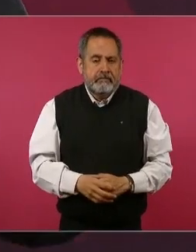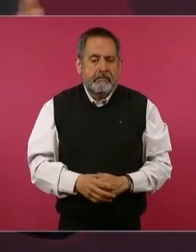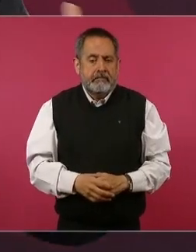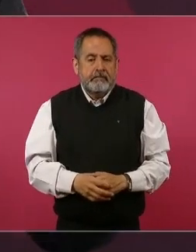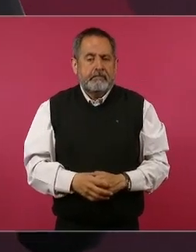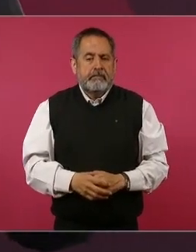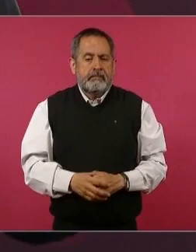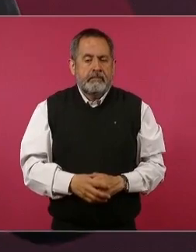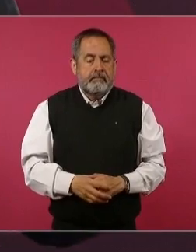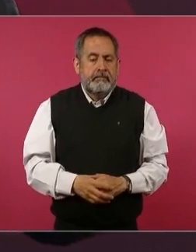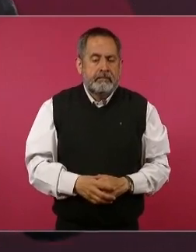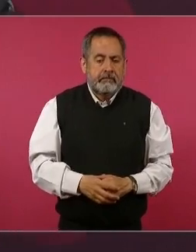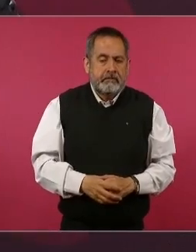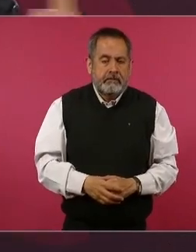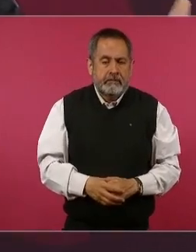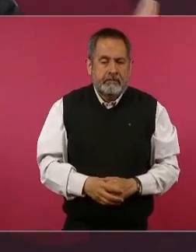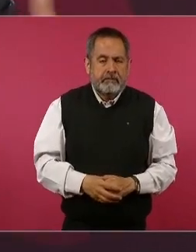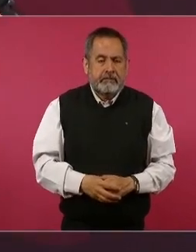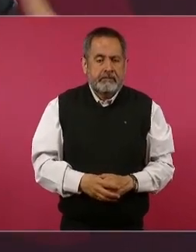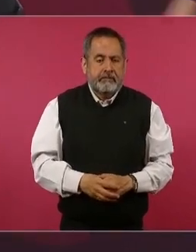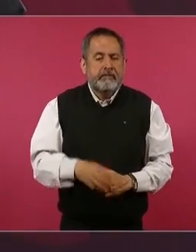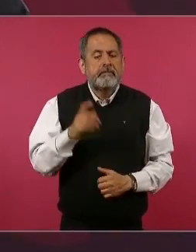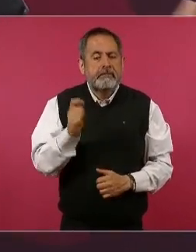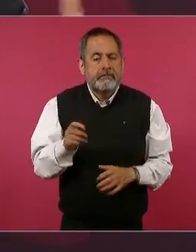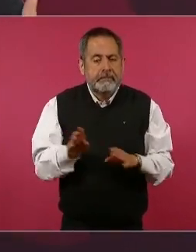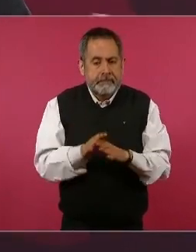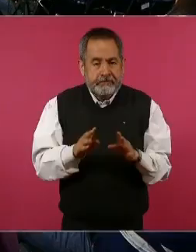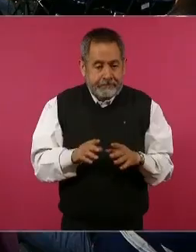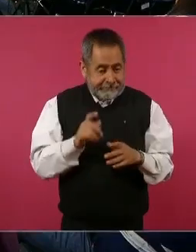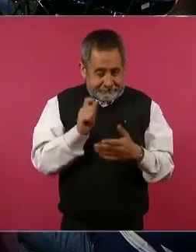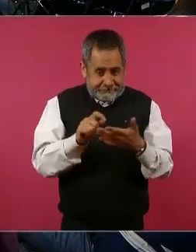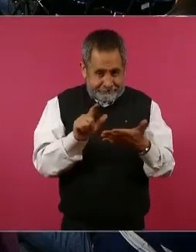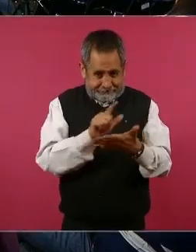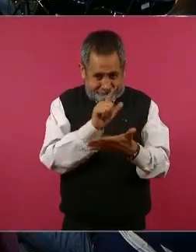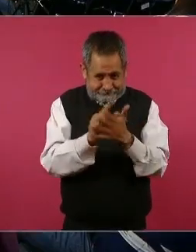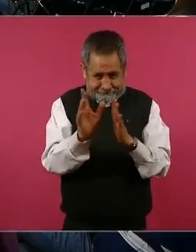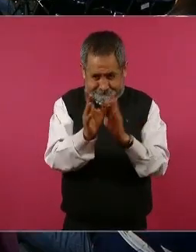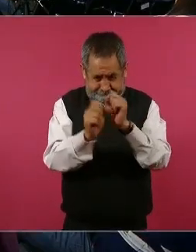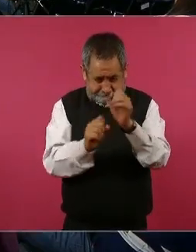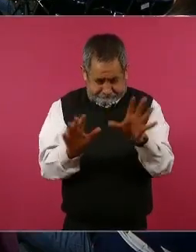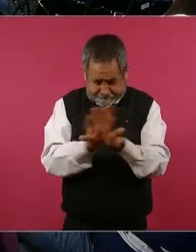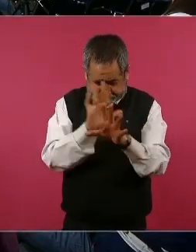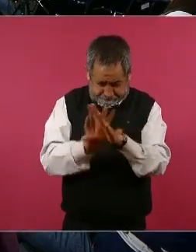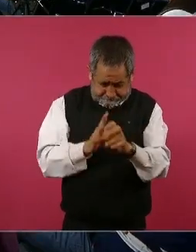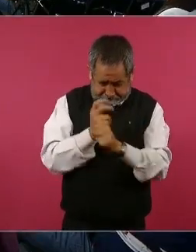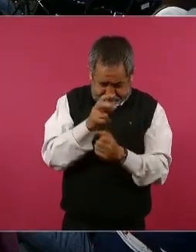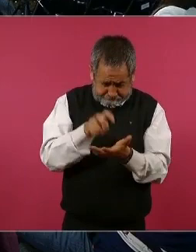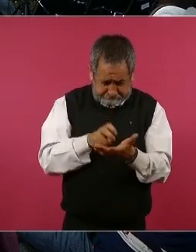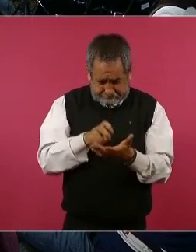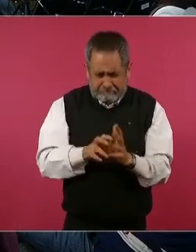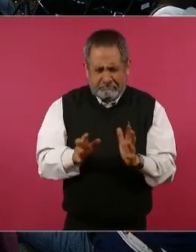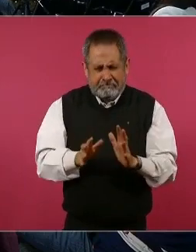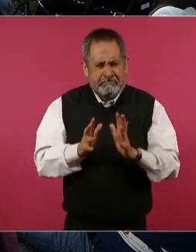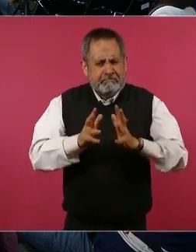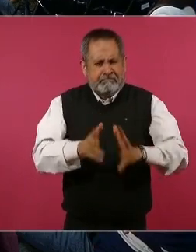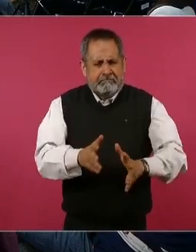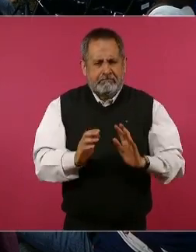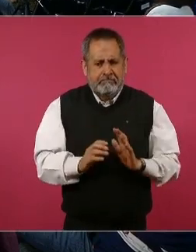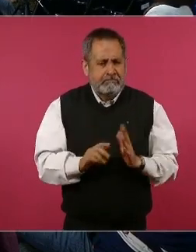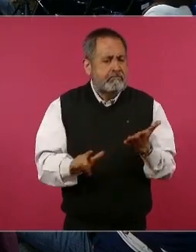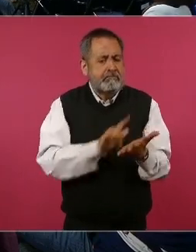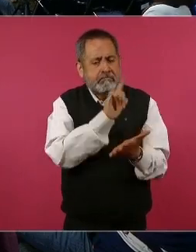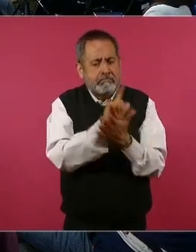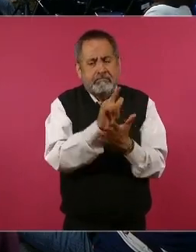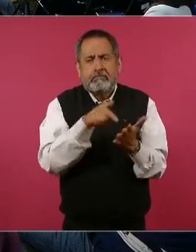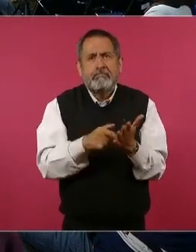Y no hace falta modificar la Constitución o las leyes, porque no hay ninguna ley